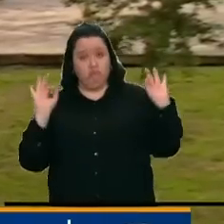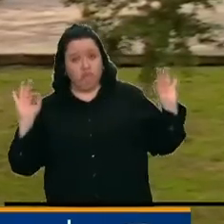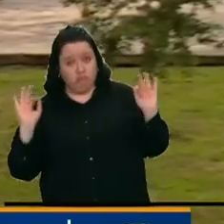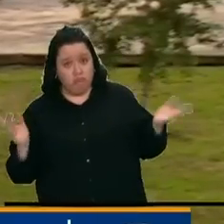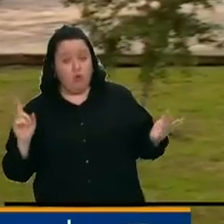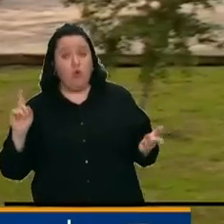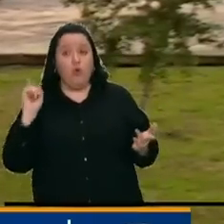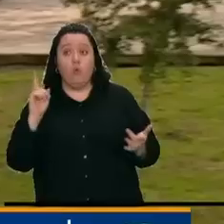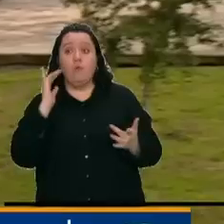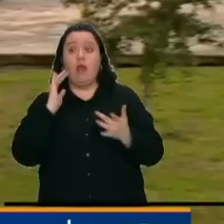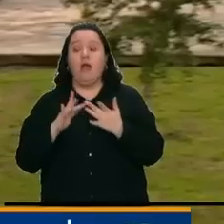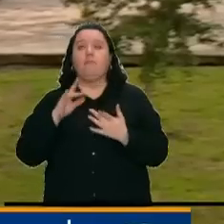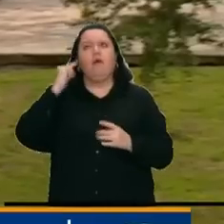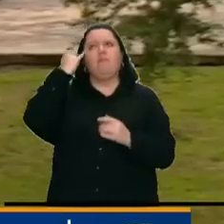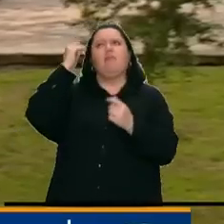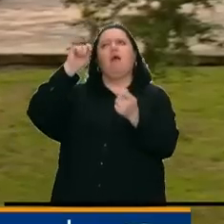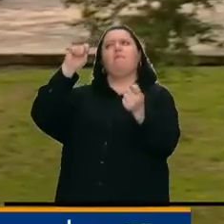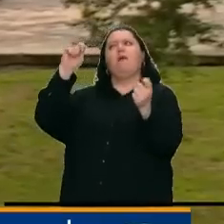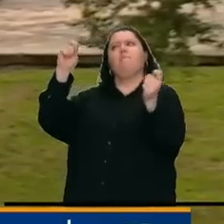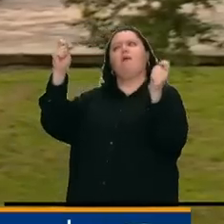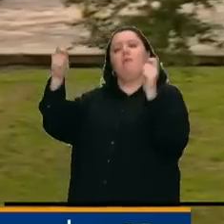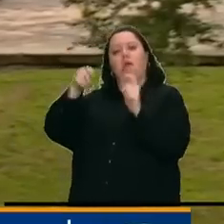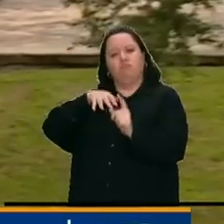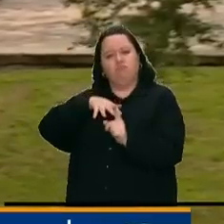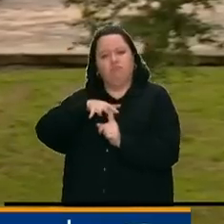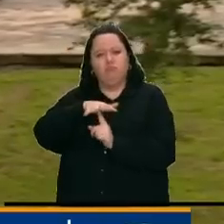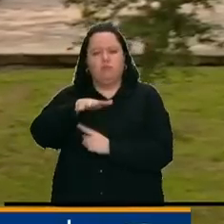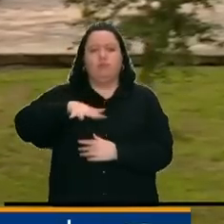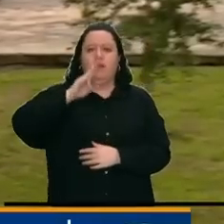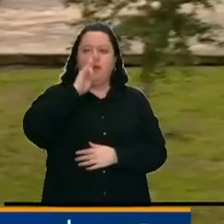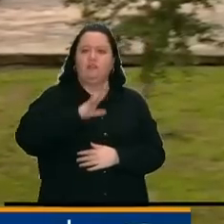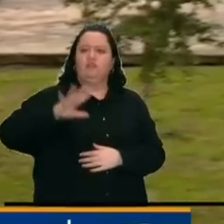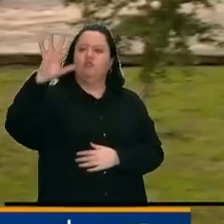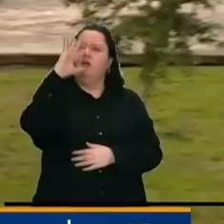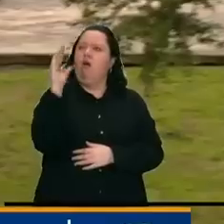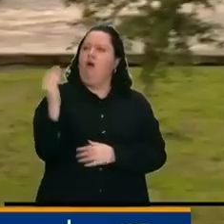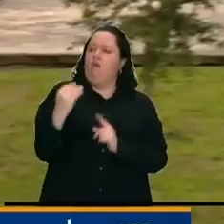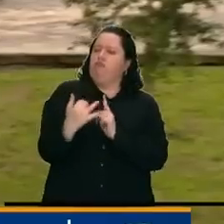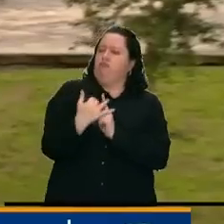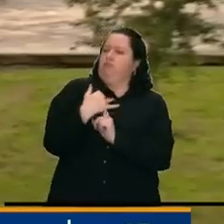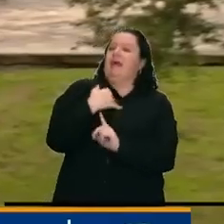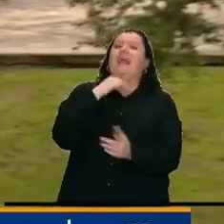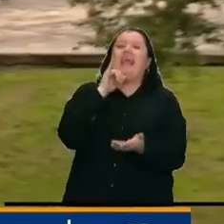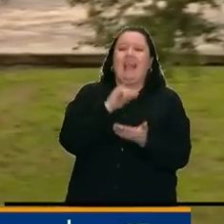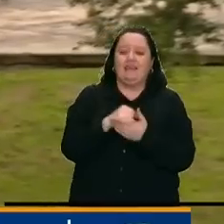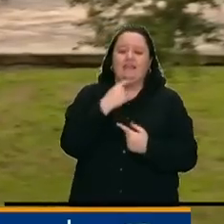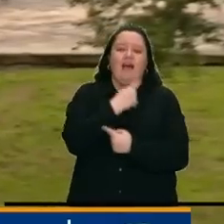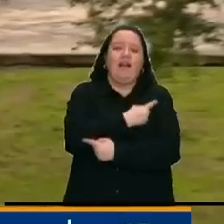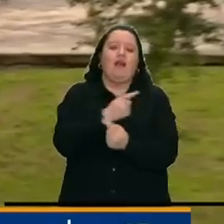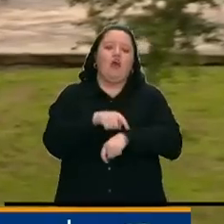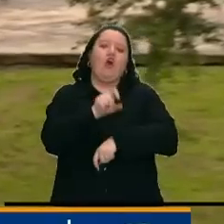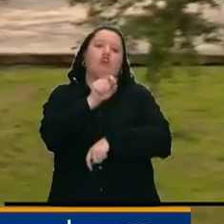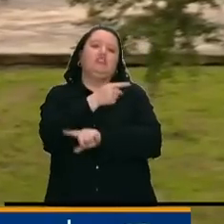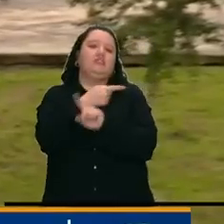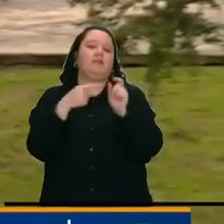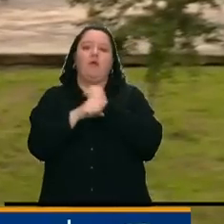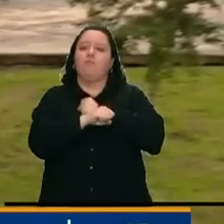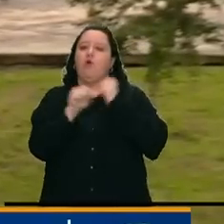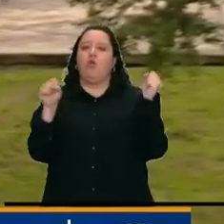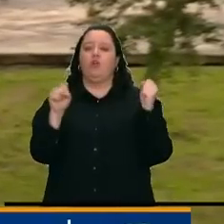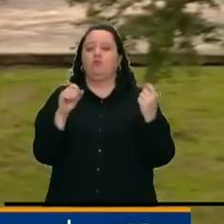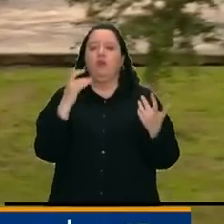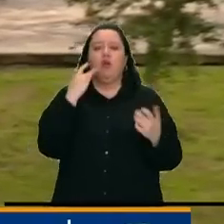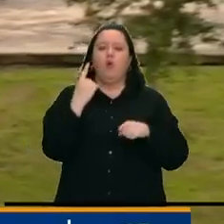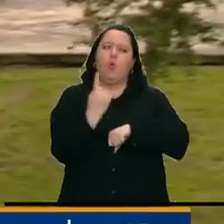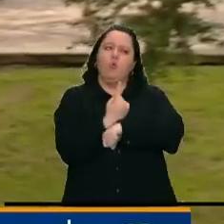ideas del cambio calaron en el alma nacional. Ahí fue estas declaraciones a las 11:30 de la mañana, una hora y pico